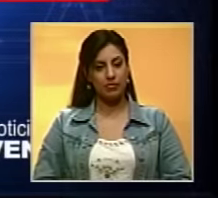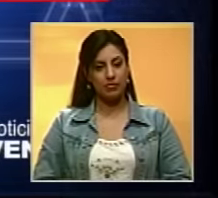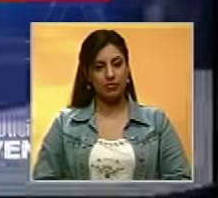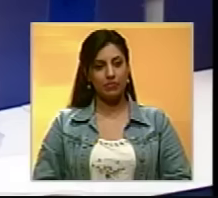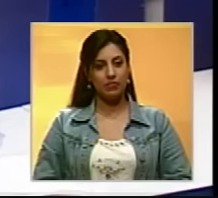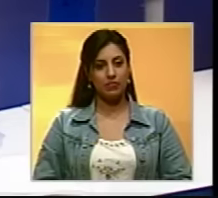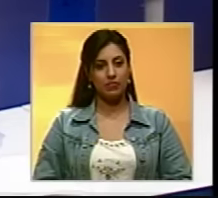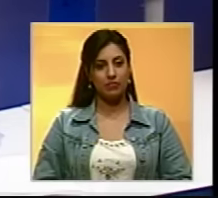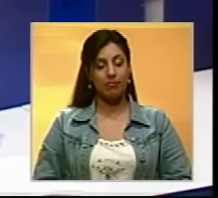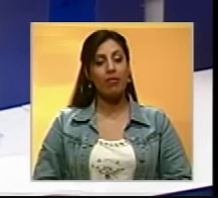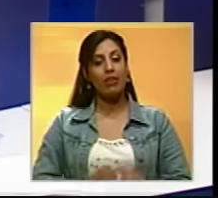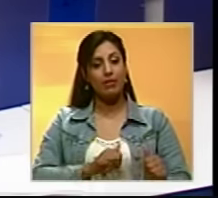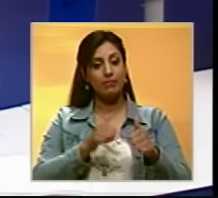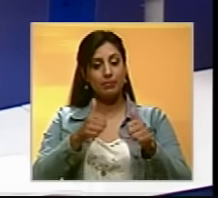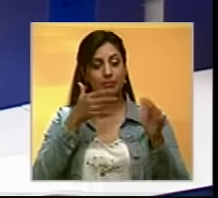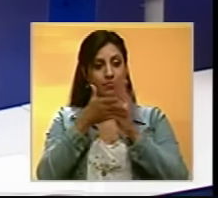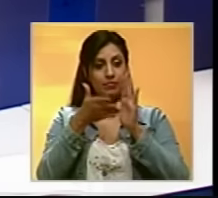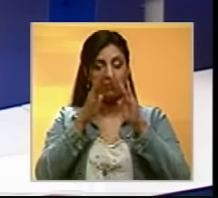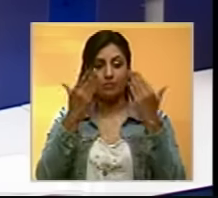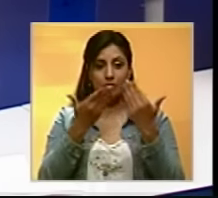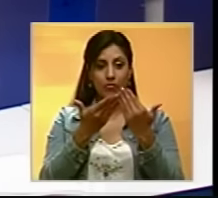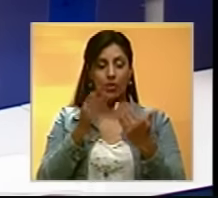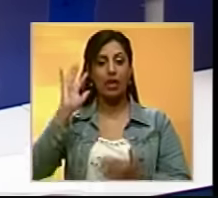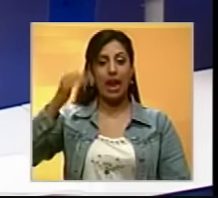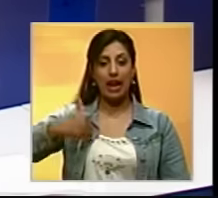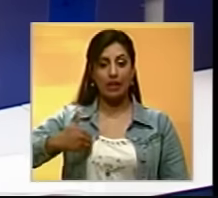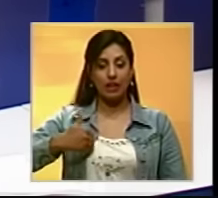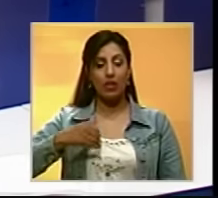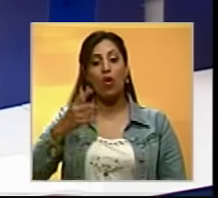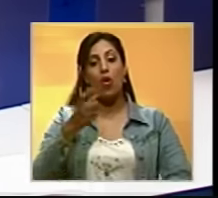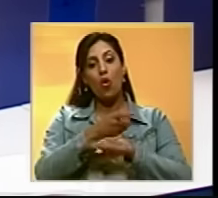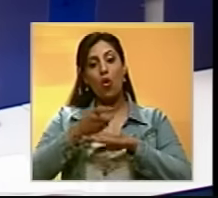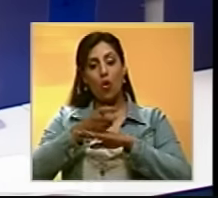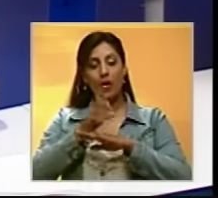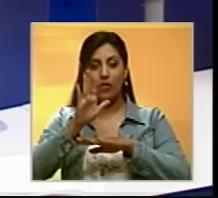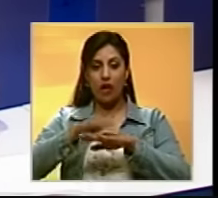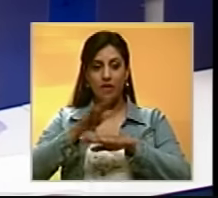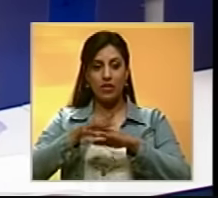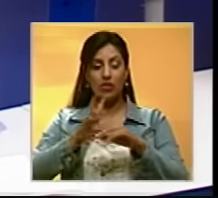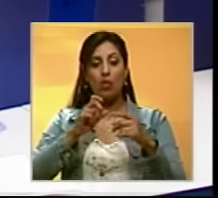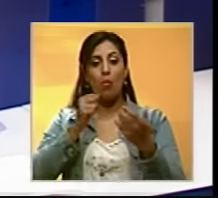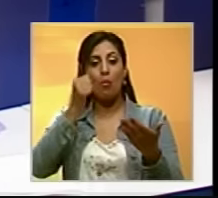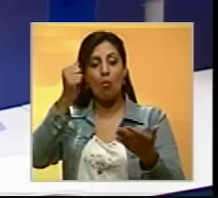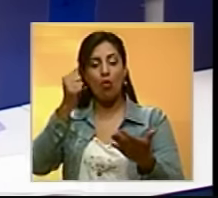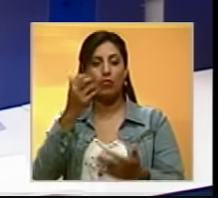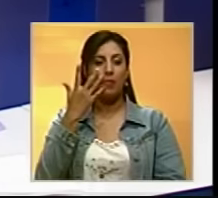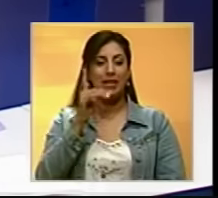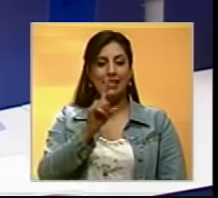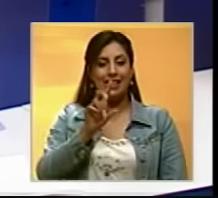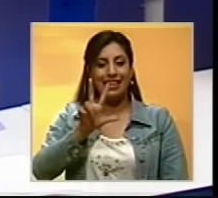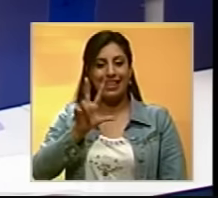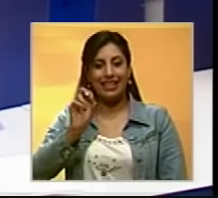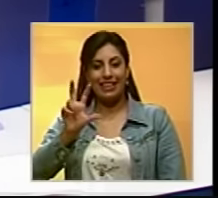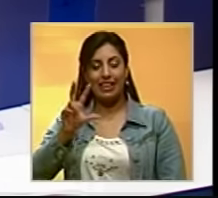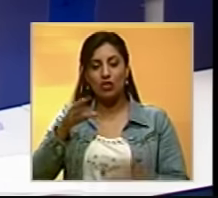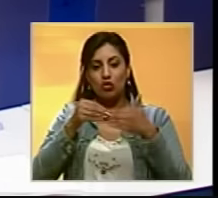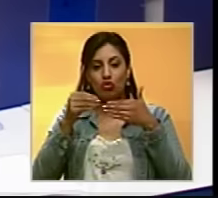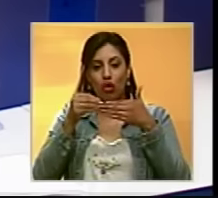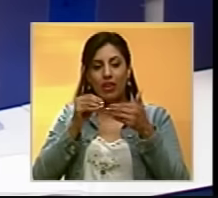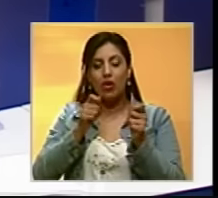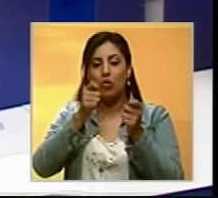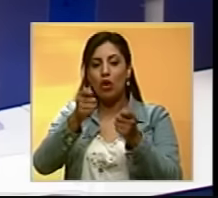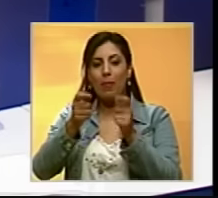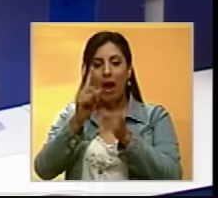federales iniciamos es lo que pasa en el mundo en Argentina el gobierno anunció un Bono de Al menos $133 que